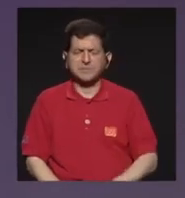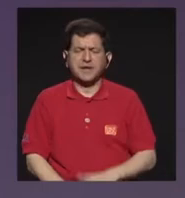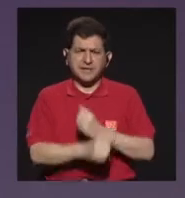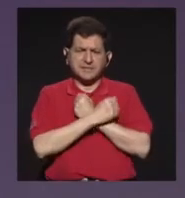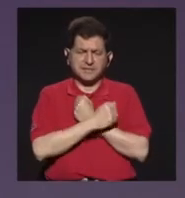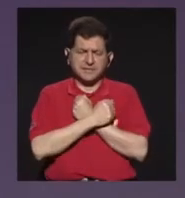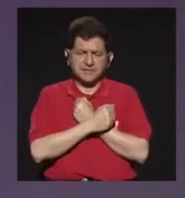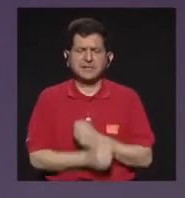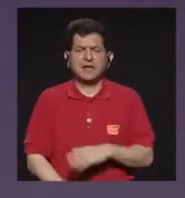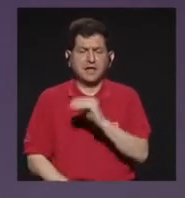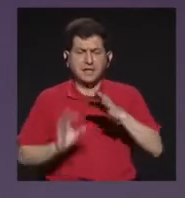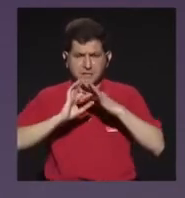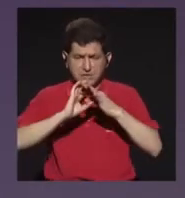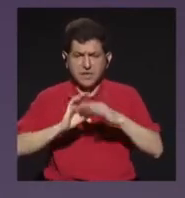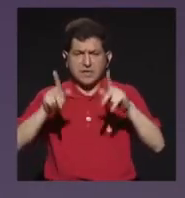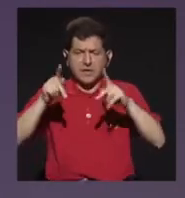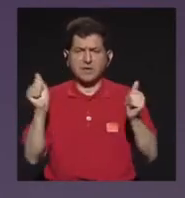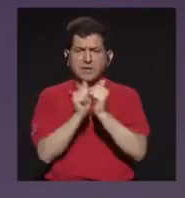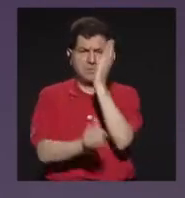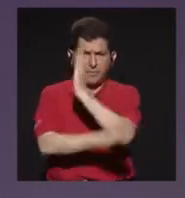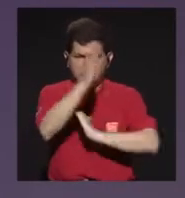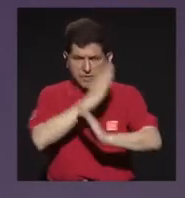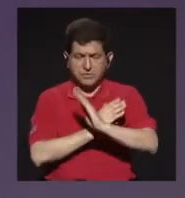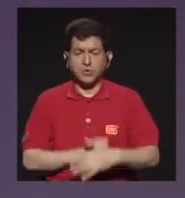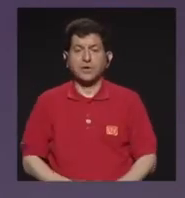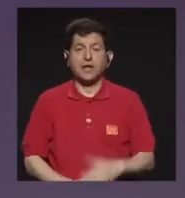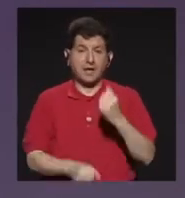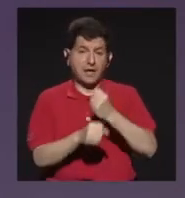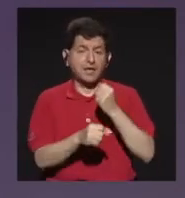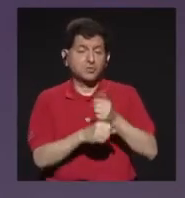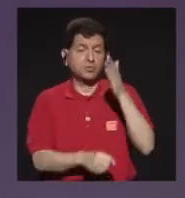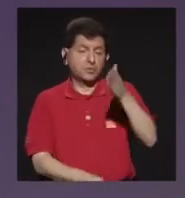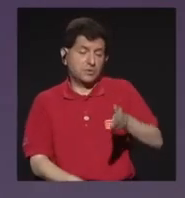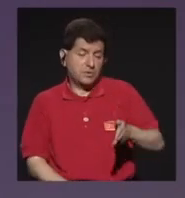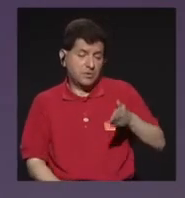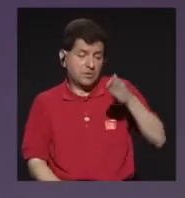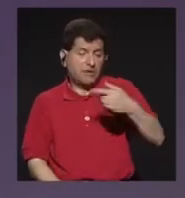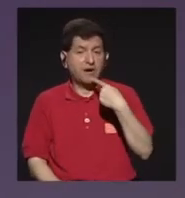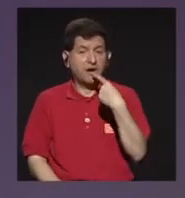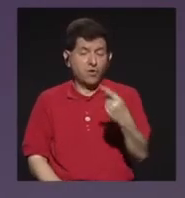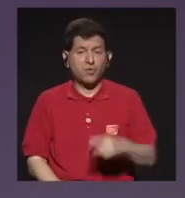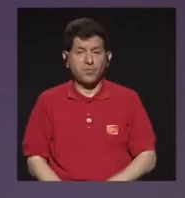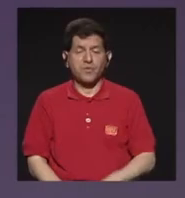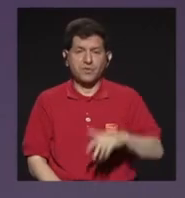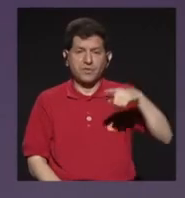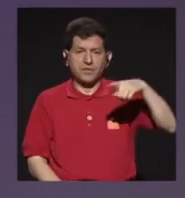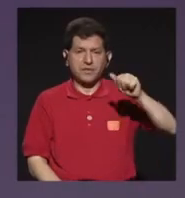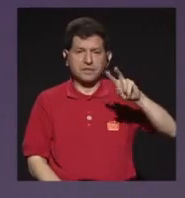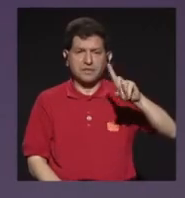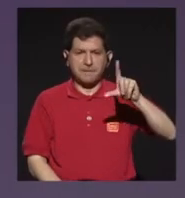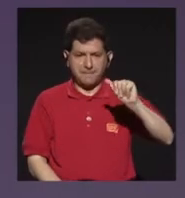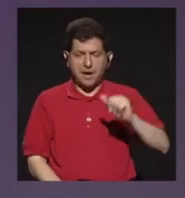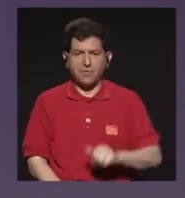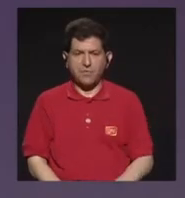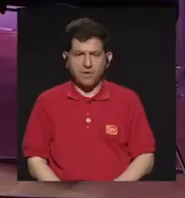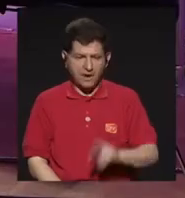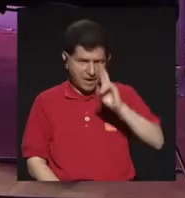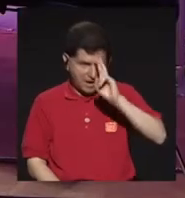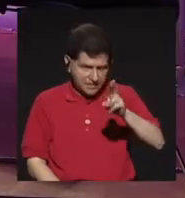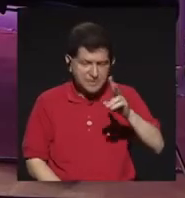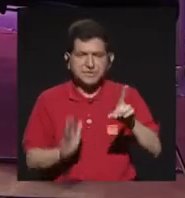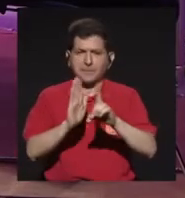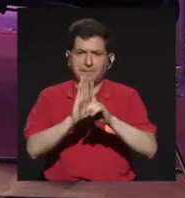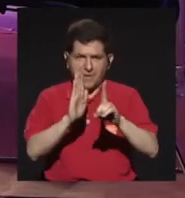discapacidad. Es un trabajo que va muy despacio, porque como bien dice Paula, este reconocimiento de estos